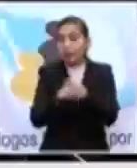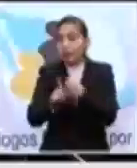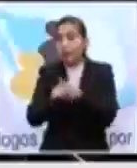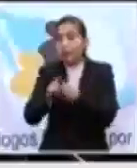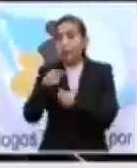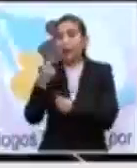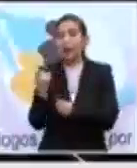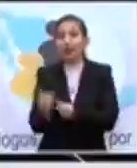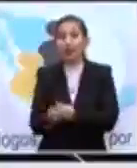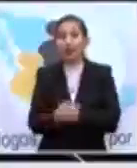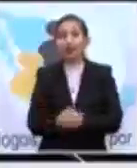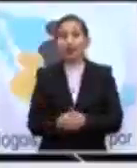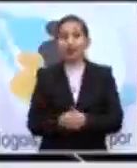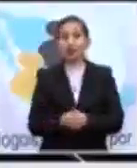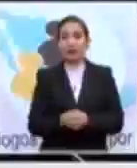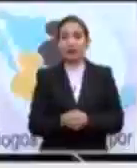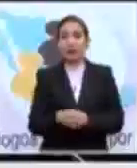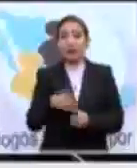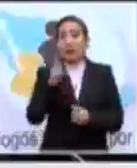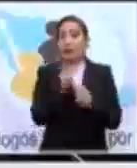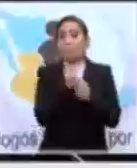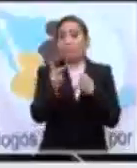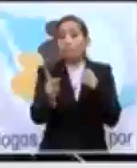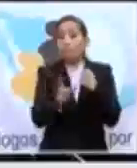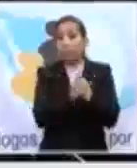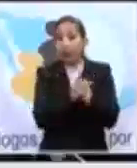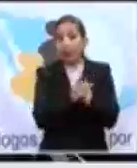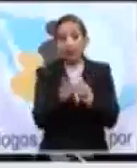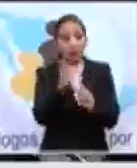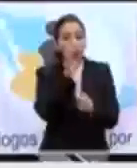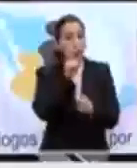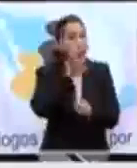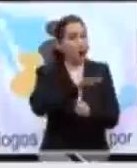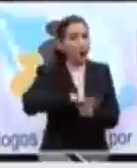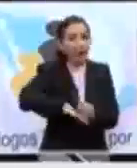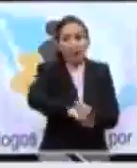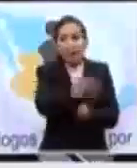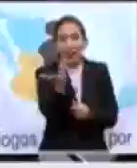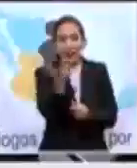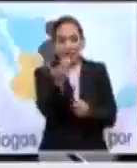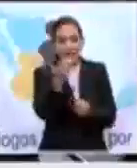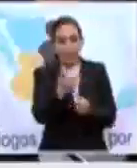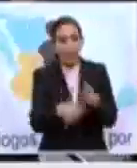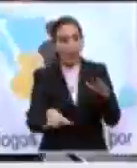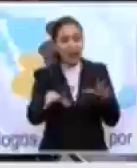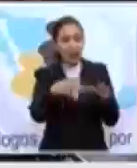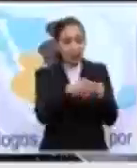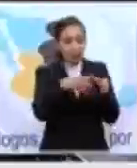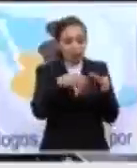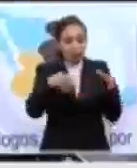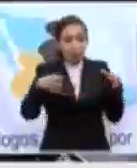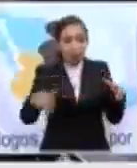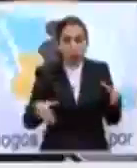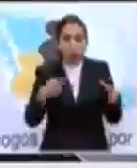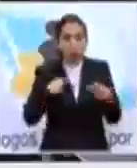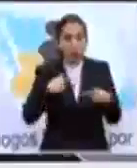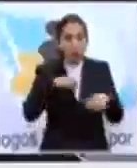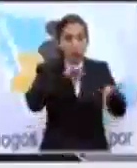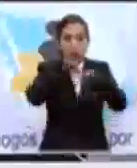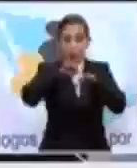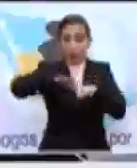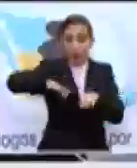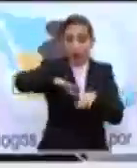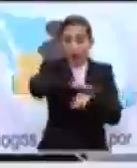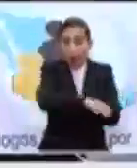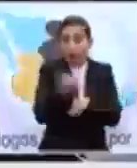un problema de capital físico. El país ha sido incapaz de hacer crecer la planta física y, por